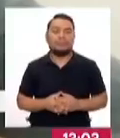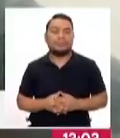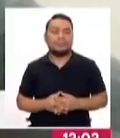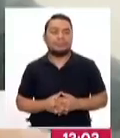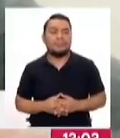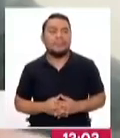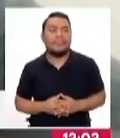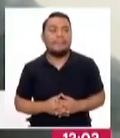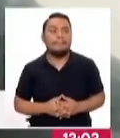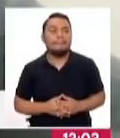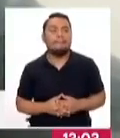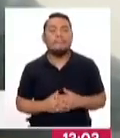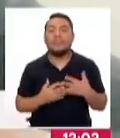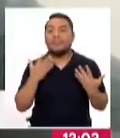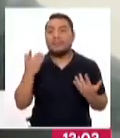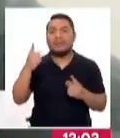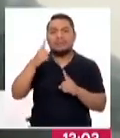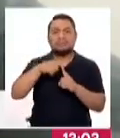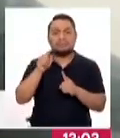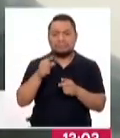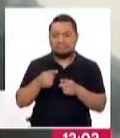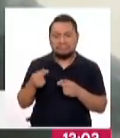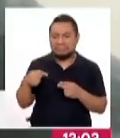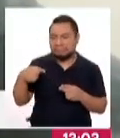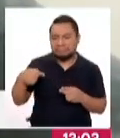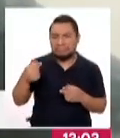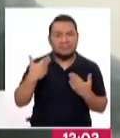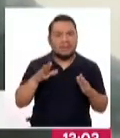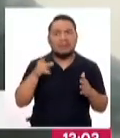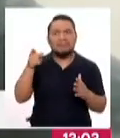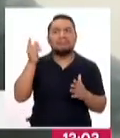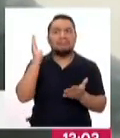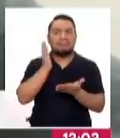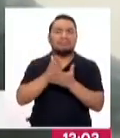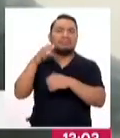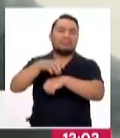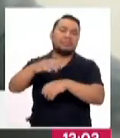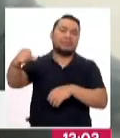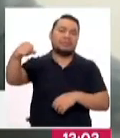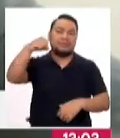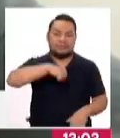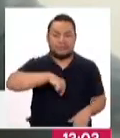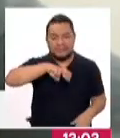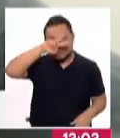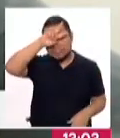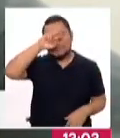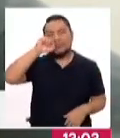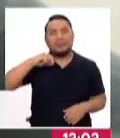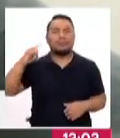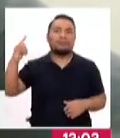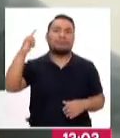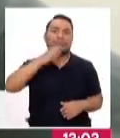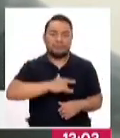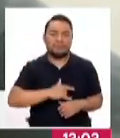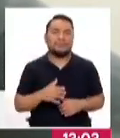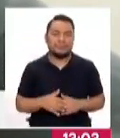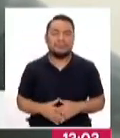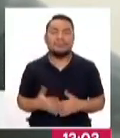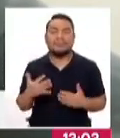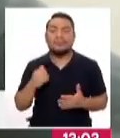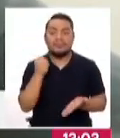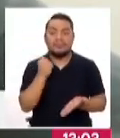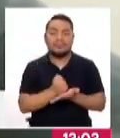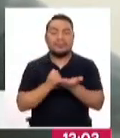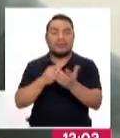que debe ser solamente cuestión de días para que el Señor Alejandro Toledo se ha entregado la justicia peruana el señor Toledo ya ha sido